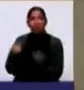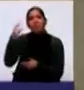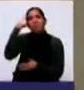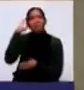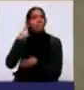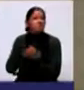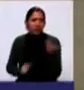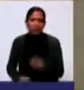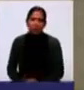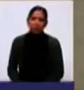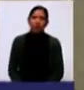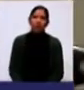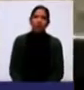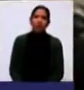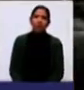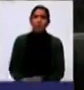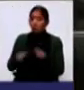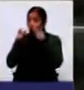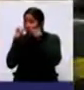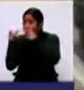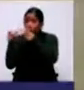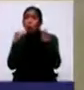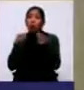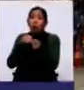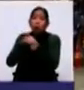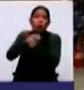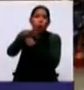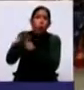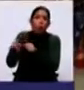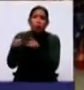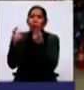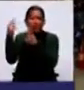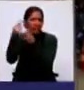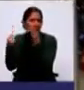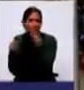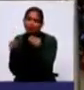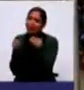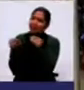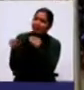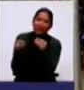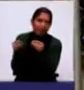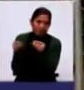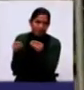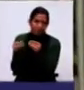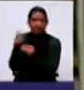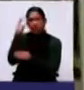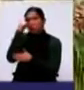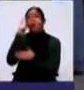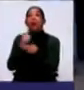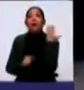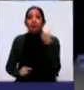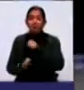las medidas de vigilancia epidemiológica, permitiendo de alguna manera facilitar el ingreso